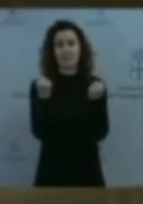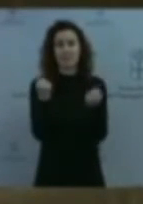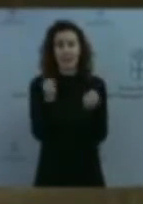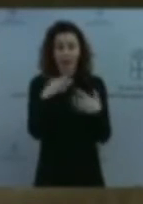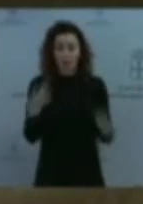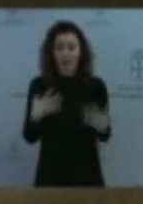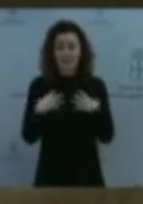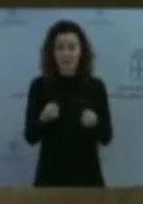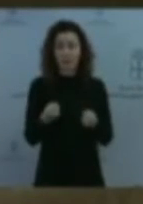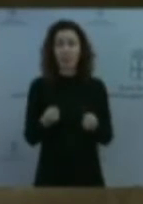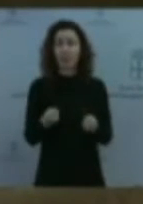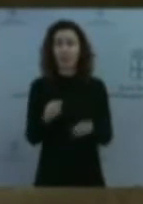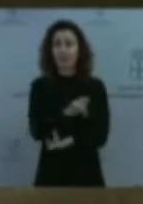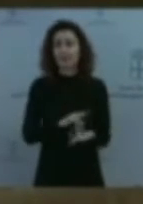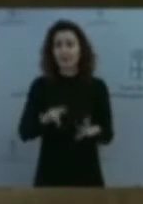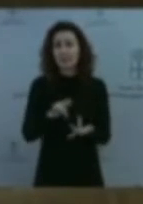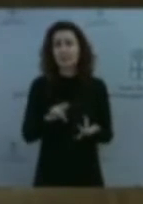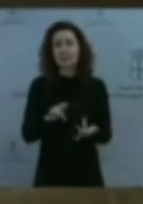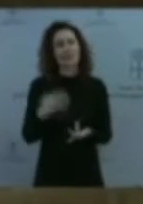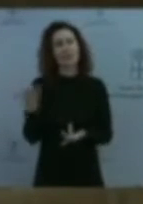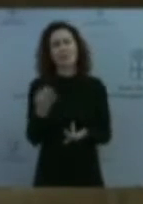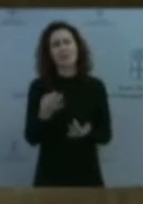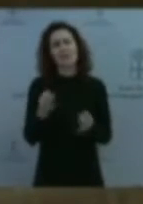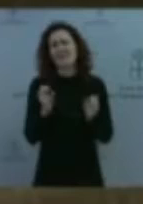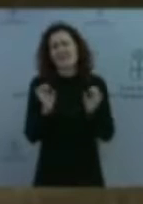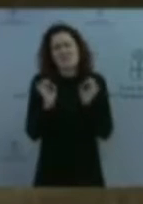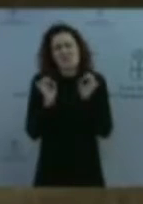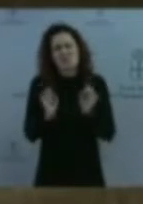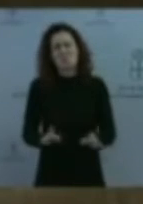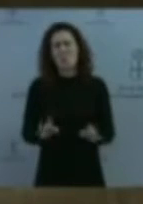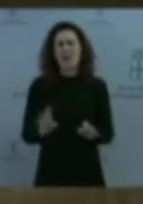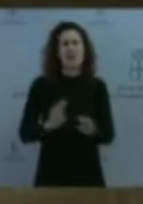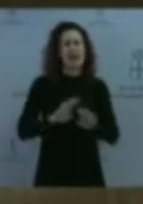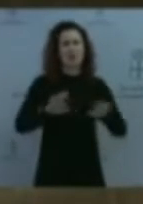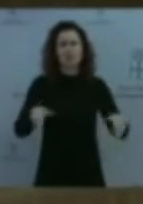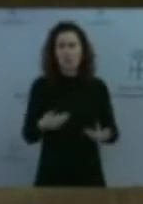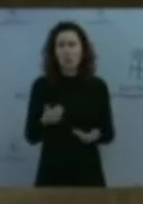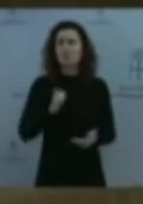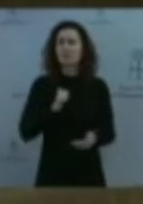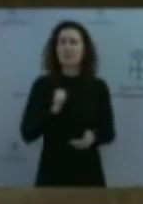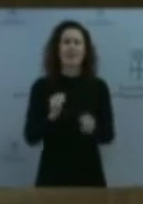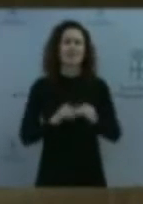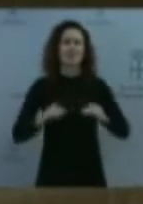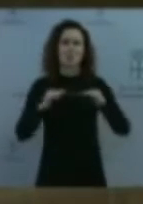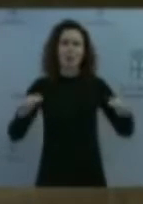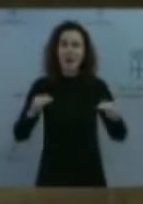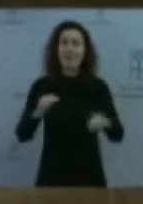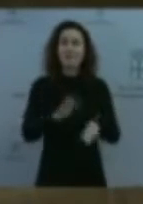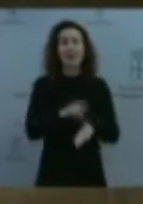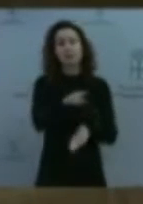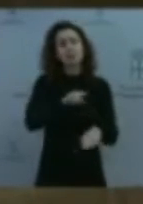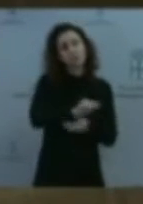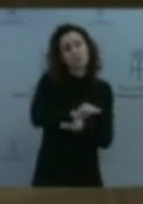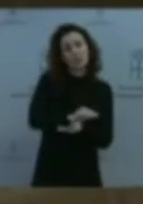mundo, con las mismas oportunidades, sin que nos encontremos con personas que perciban un tipo de ayudas porque su ayuntamiento dispone